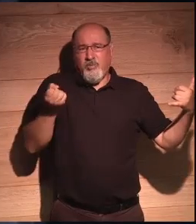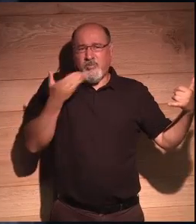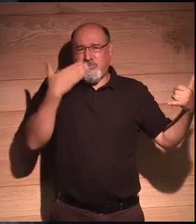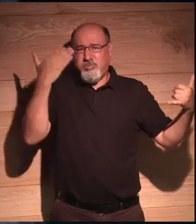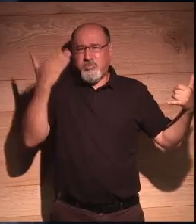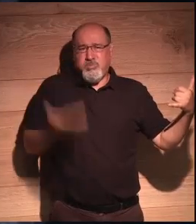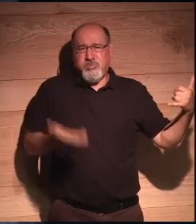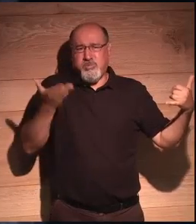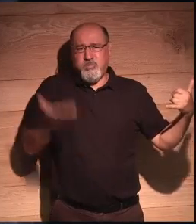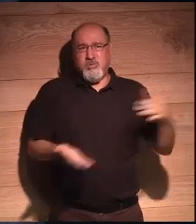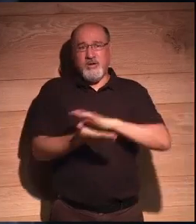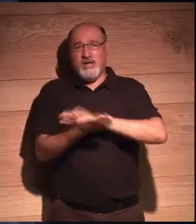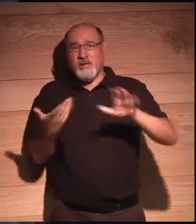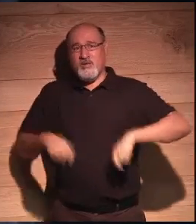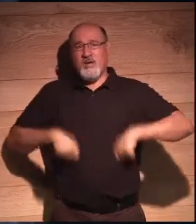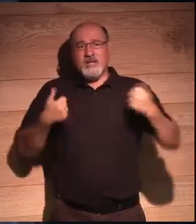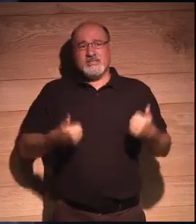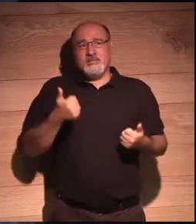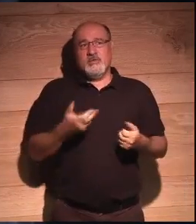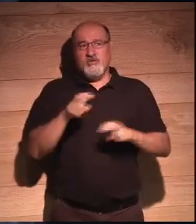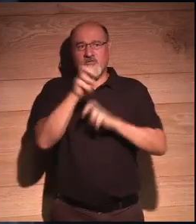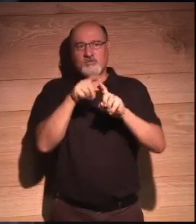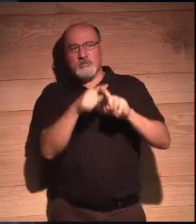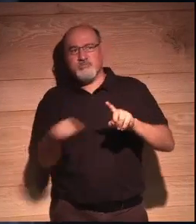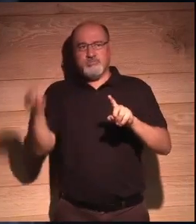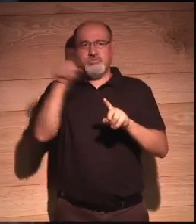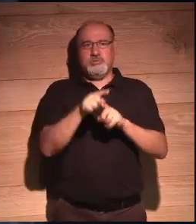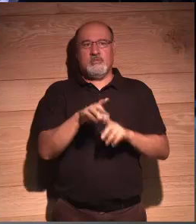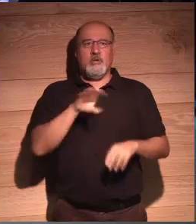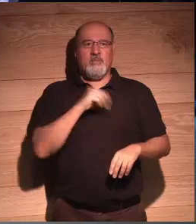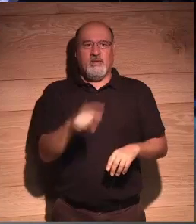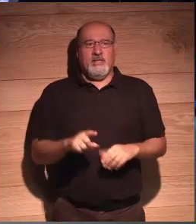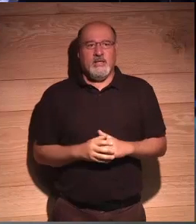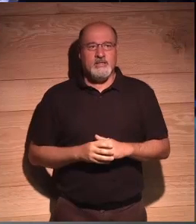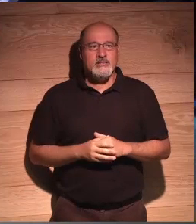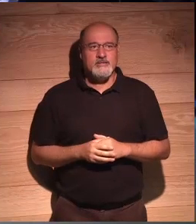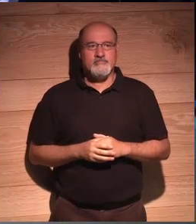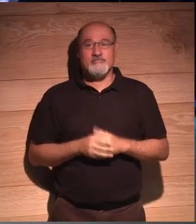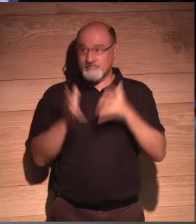pero gastas un montón. No, es un modo Trump de ir, no merece la pena. Bueno, no sé.